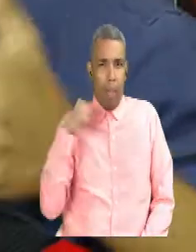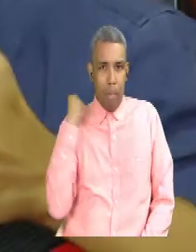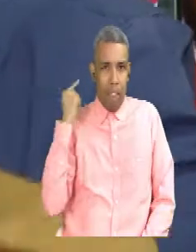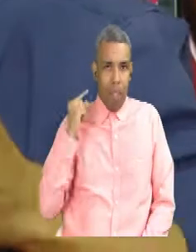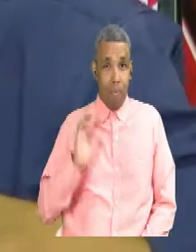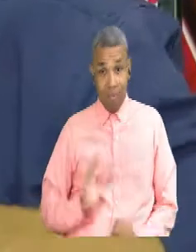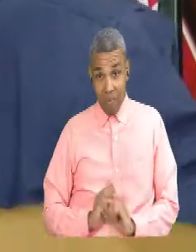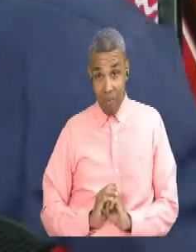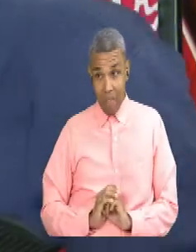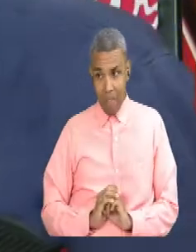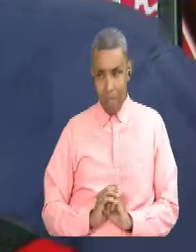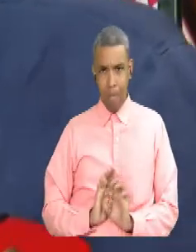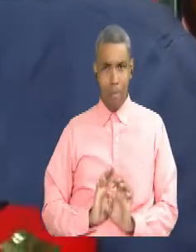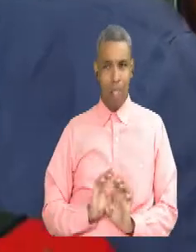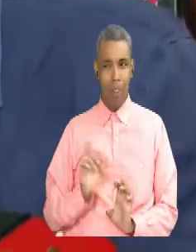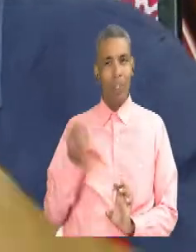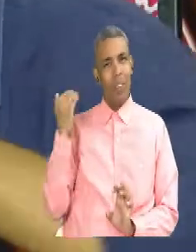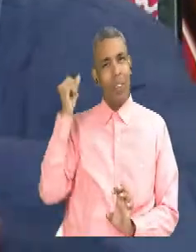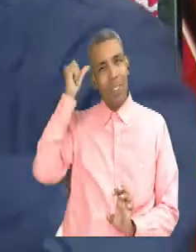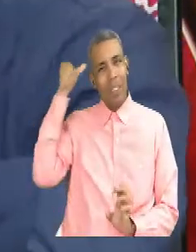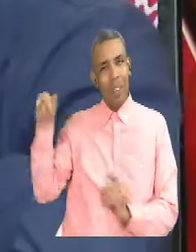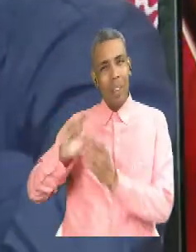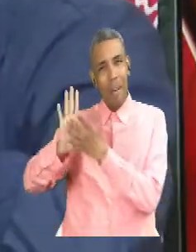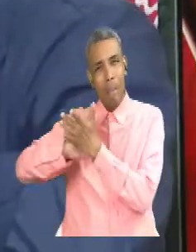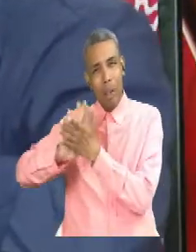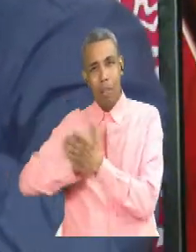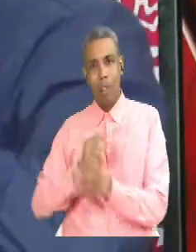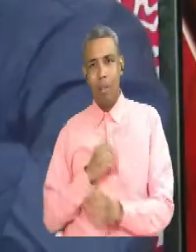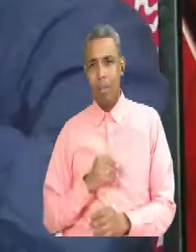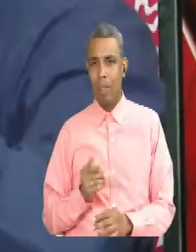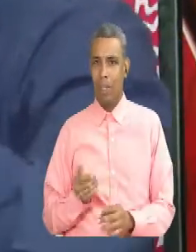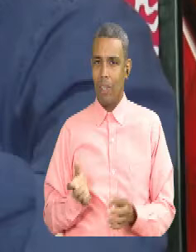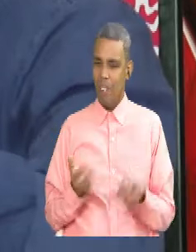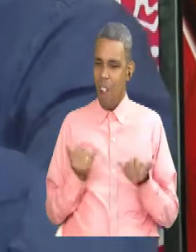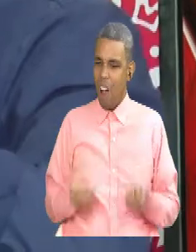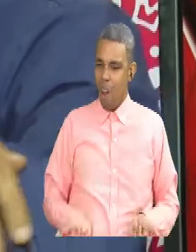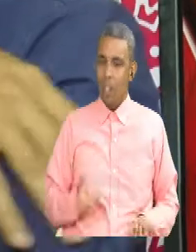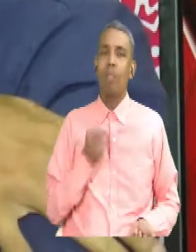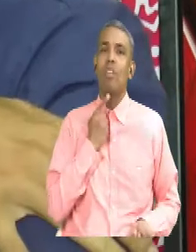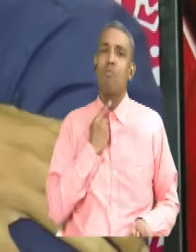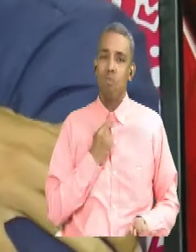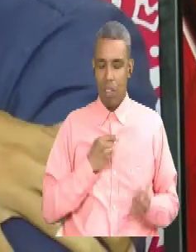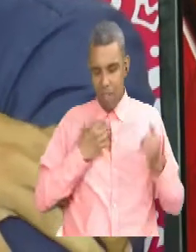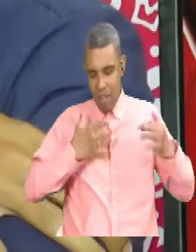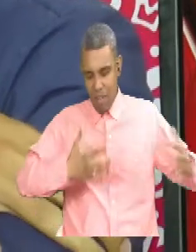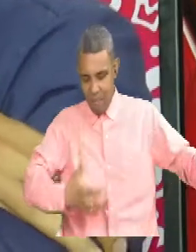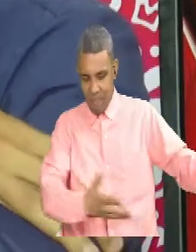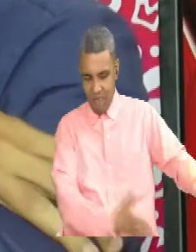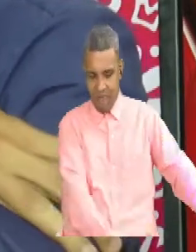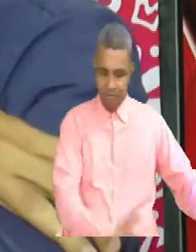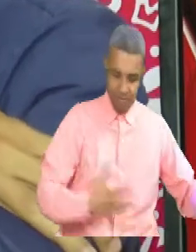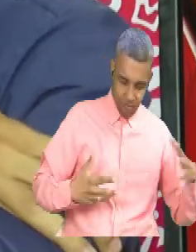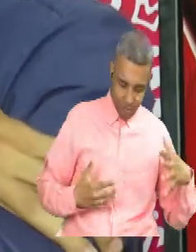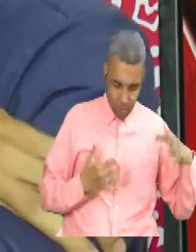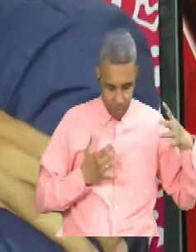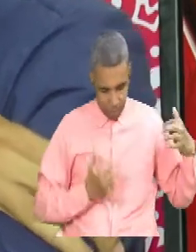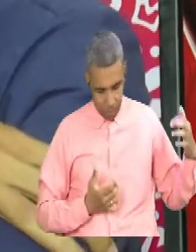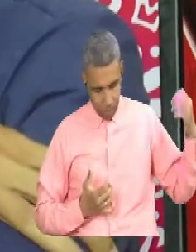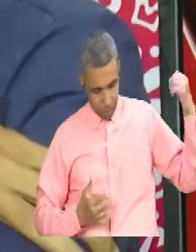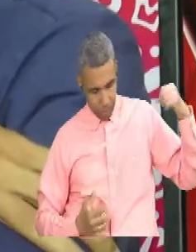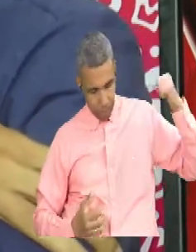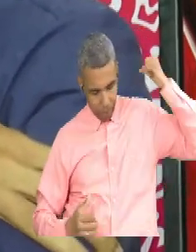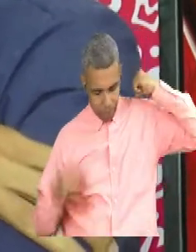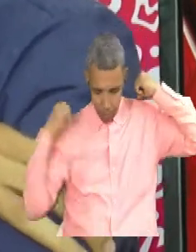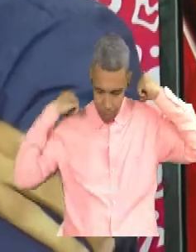canciones yo hacía así. Entonces, bueno, ahí como que... Te faltaba era el acordeón. Entonces me metió donde el profesor